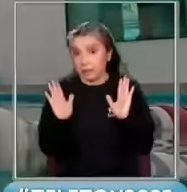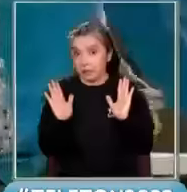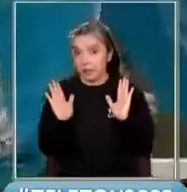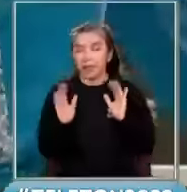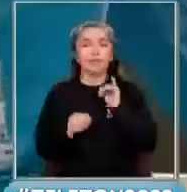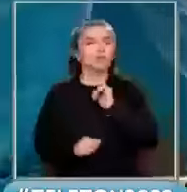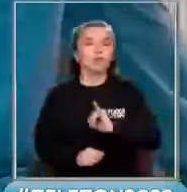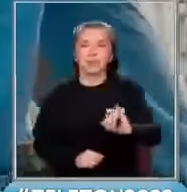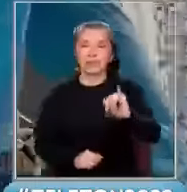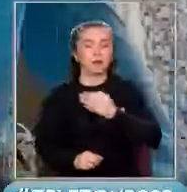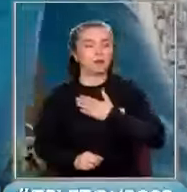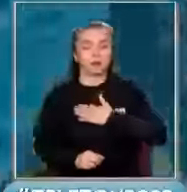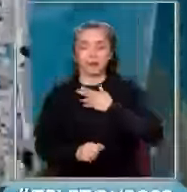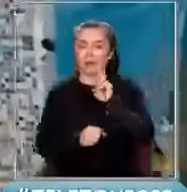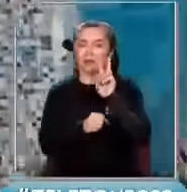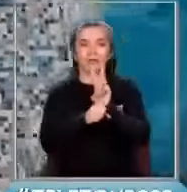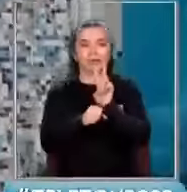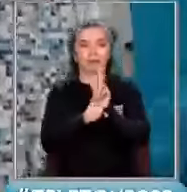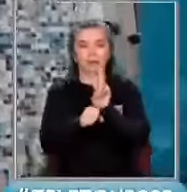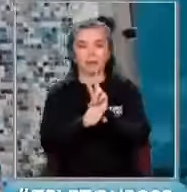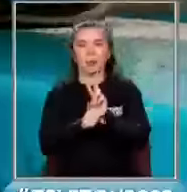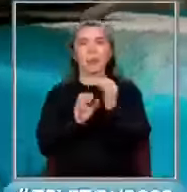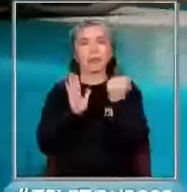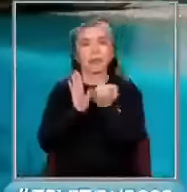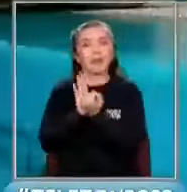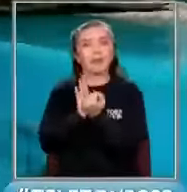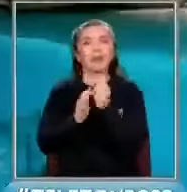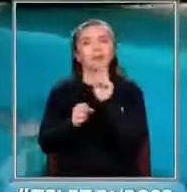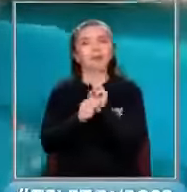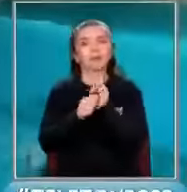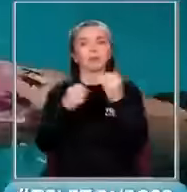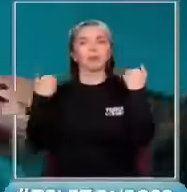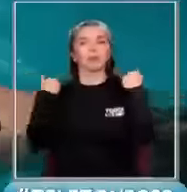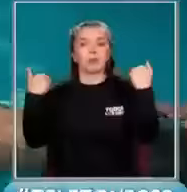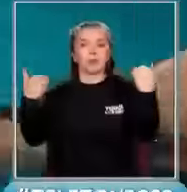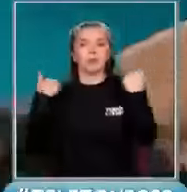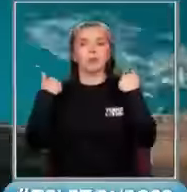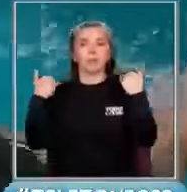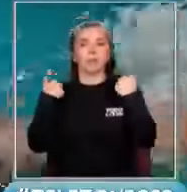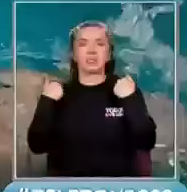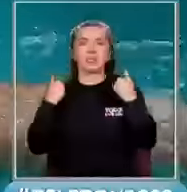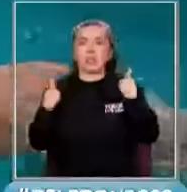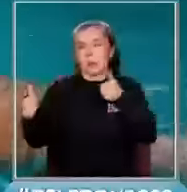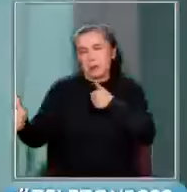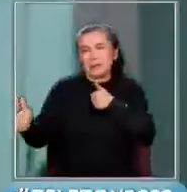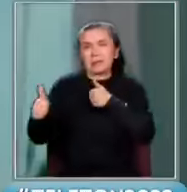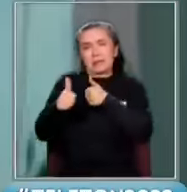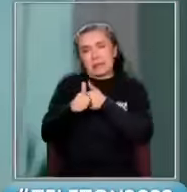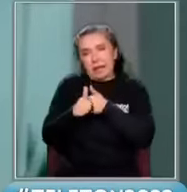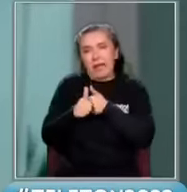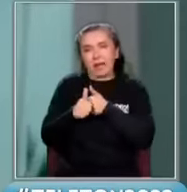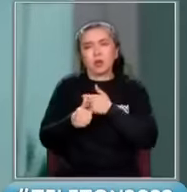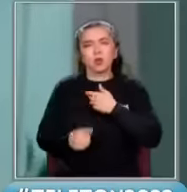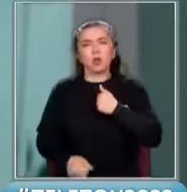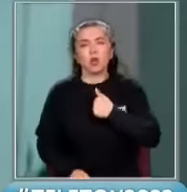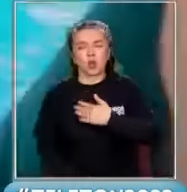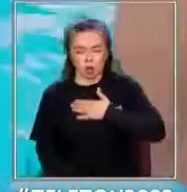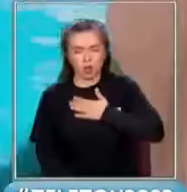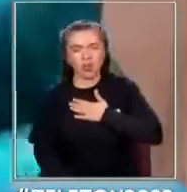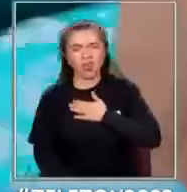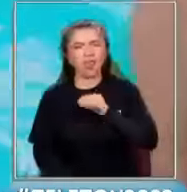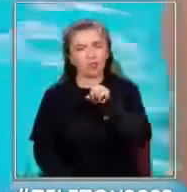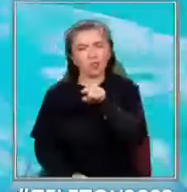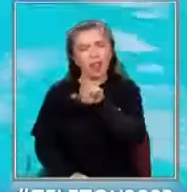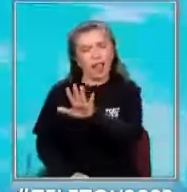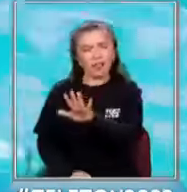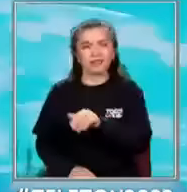Quise ser profe. Me marcaron los profesores de educación física que tuve, o más cercano. O yo quiero ser así.